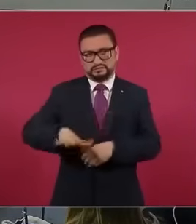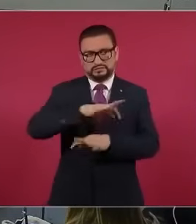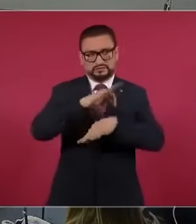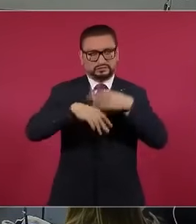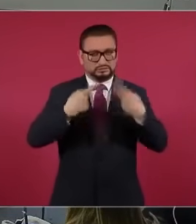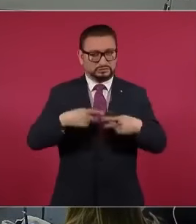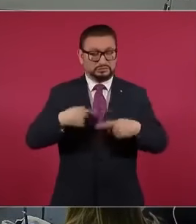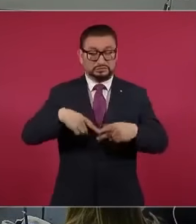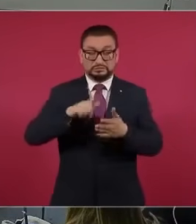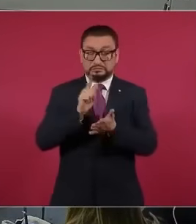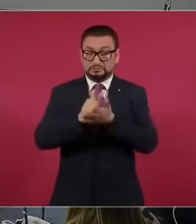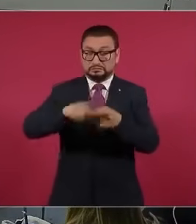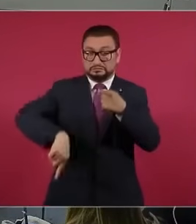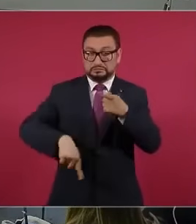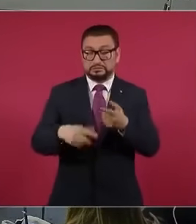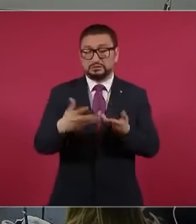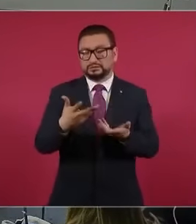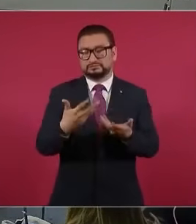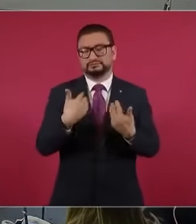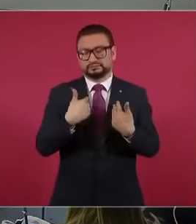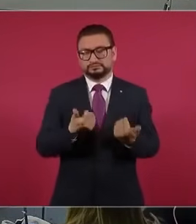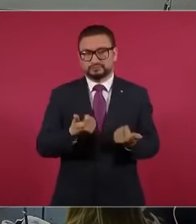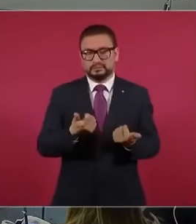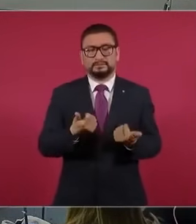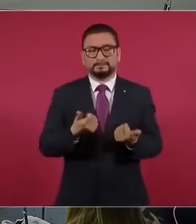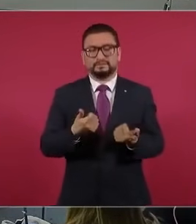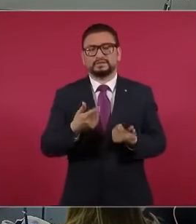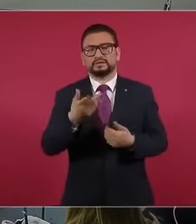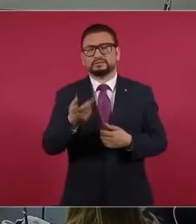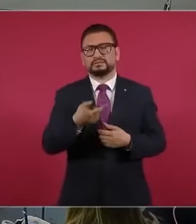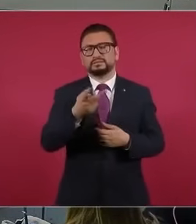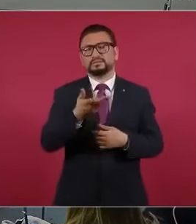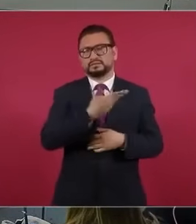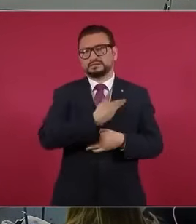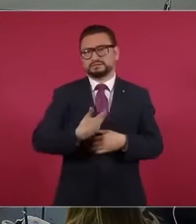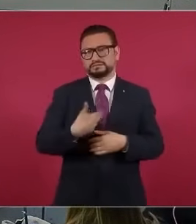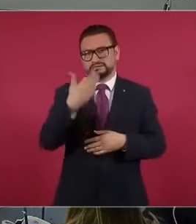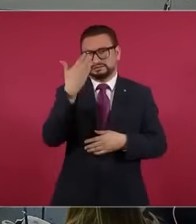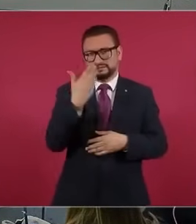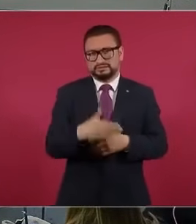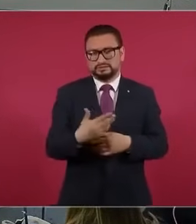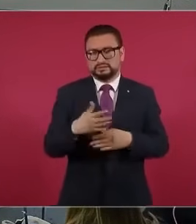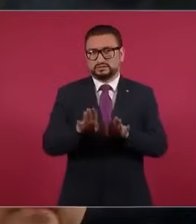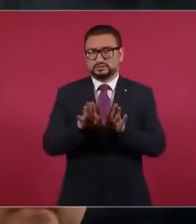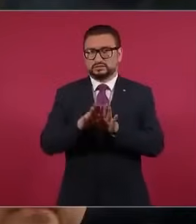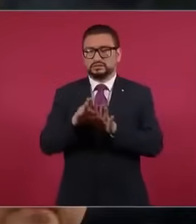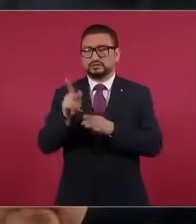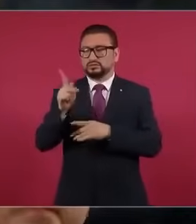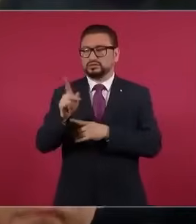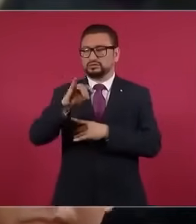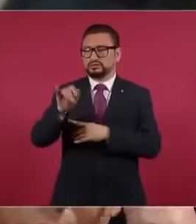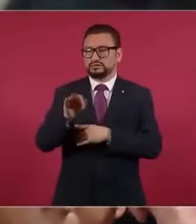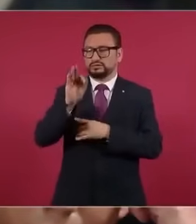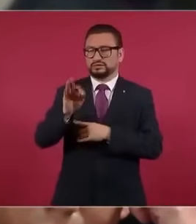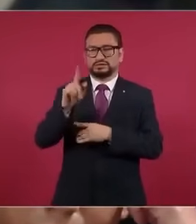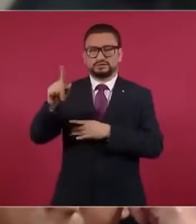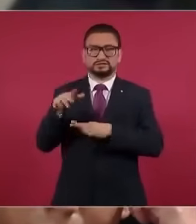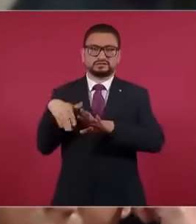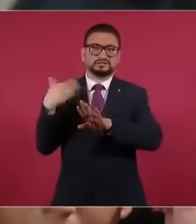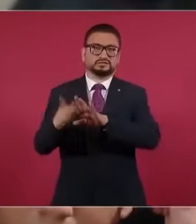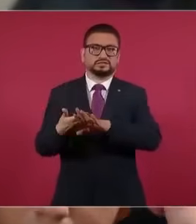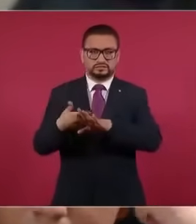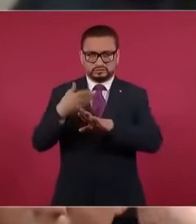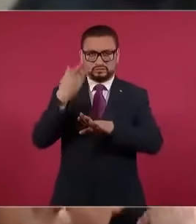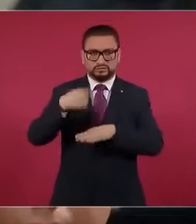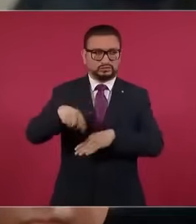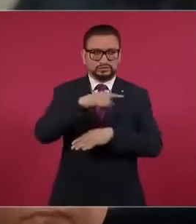México. Es un hecho también, presidente, que ha atentado el Poder Judicial de la Federación en varios momentos contra